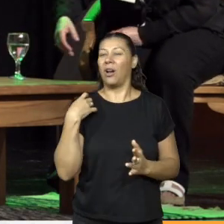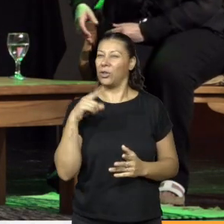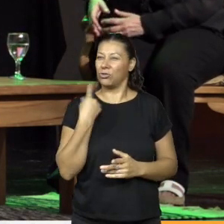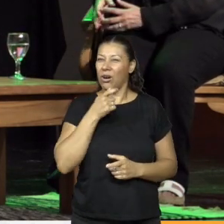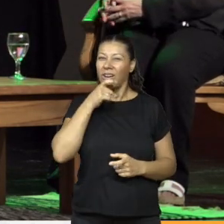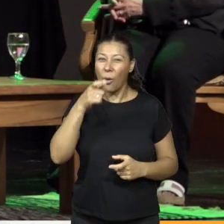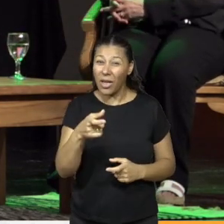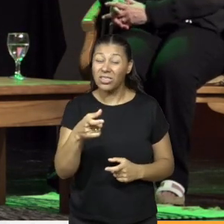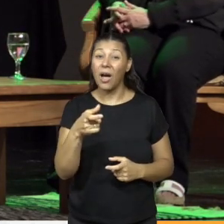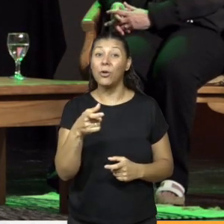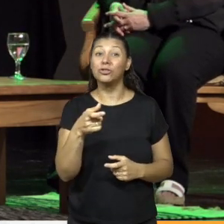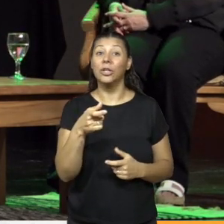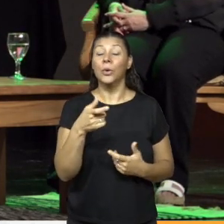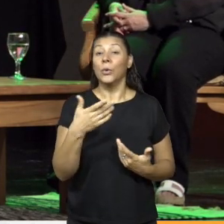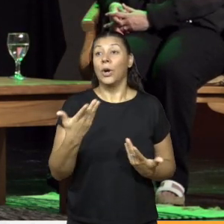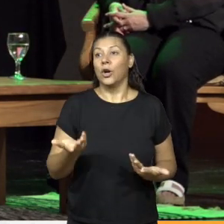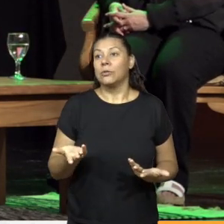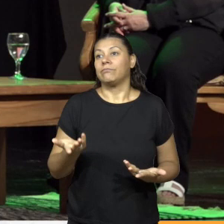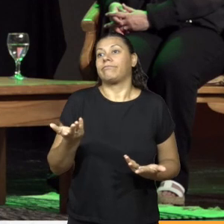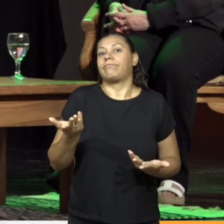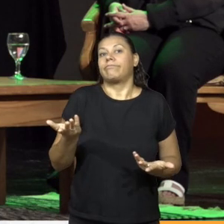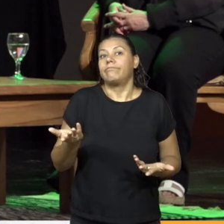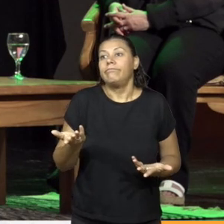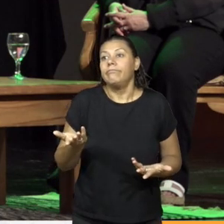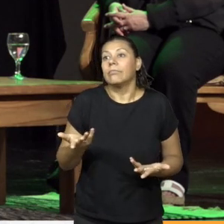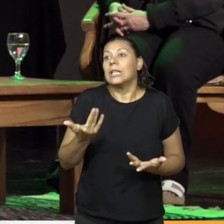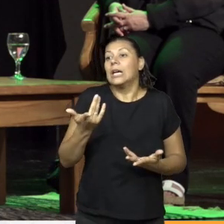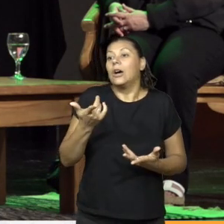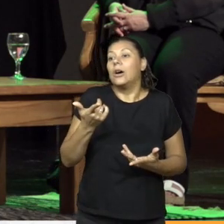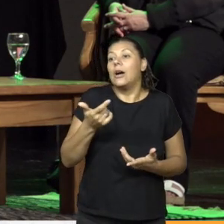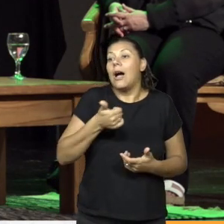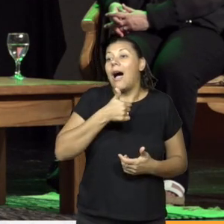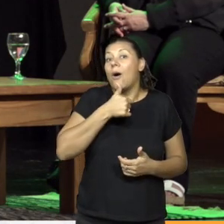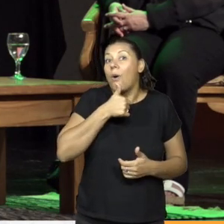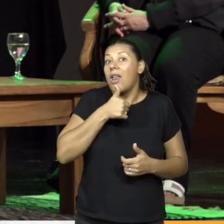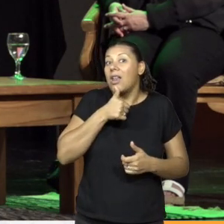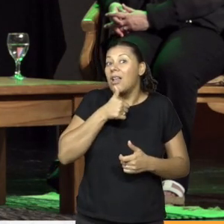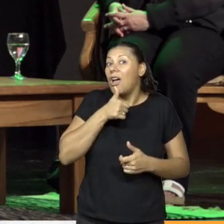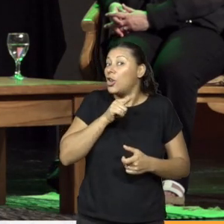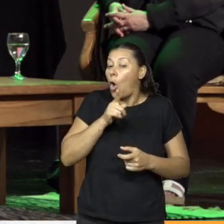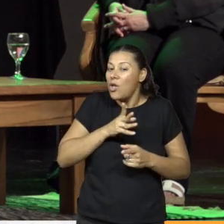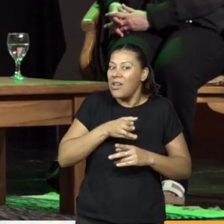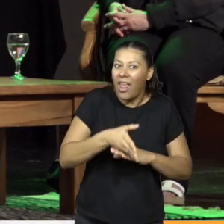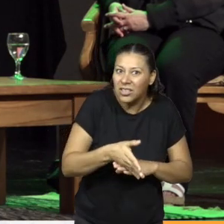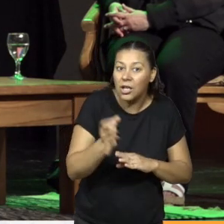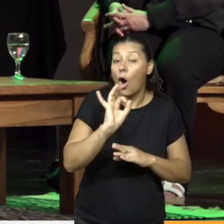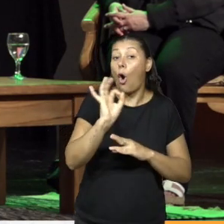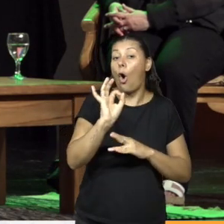bueno, no ingresen y esperemos a que, o el mismo proceso se va de forma natural,